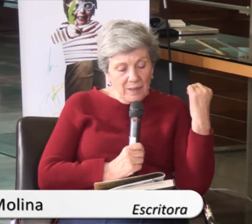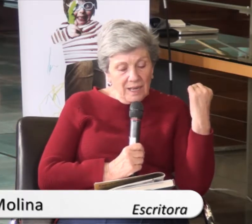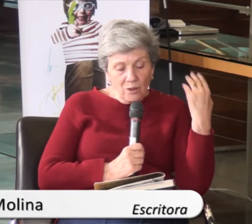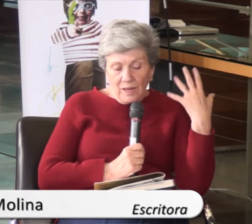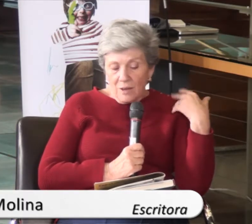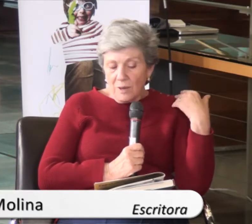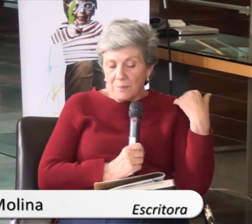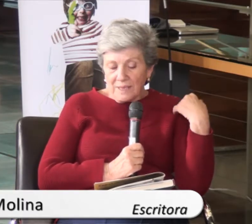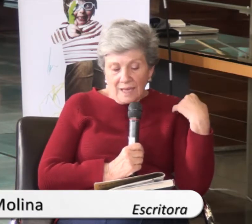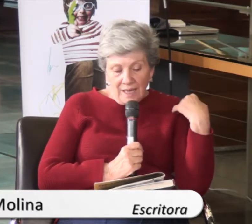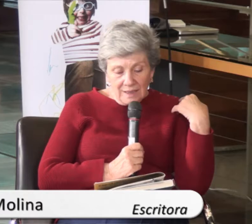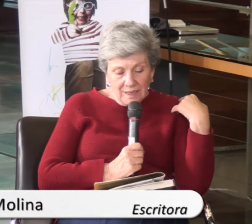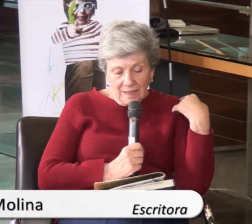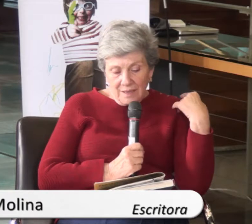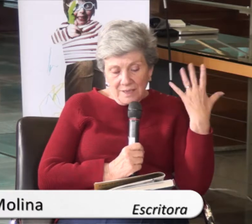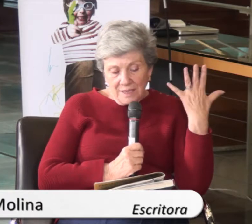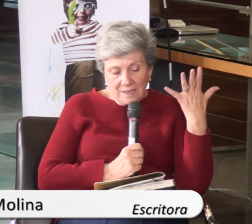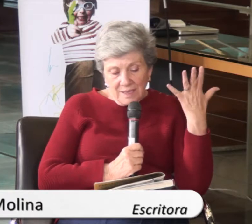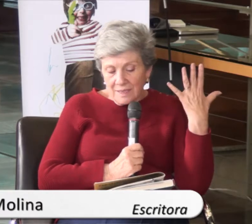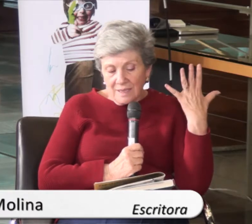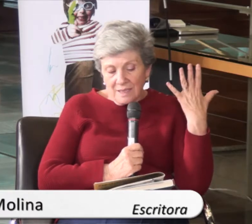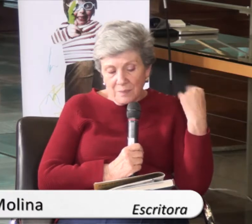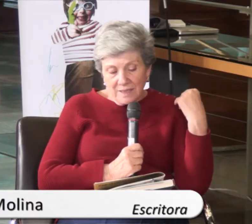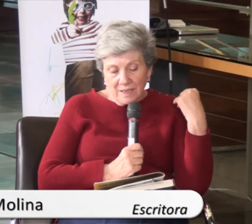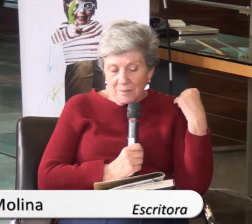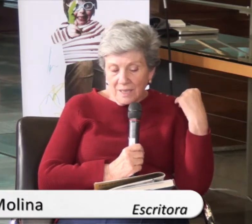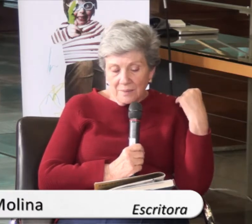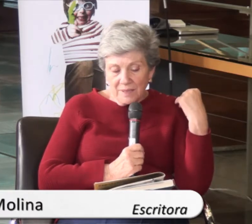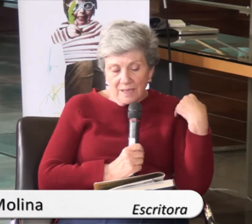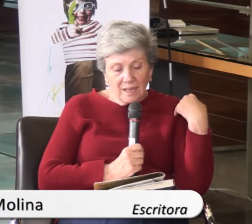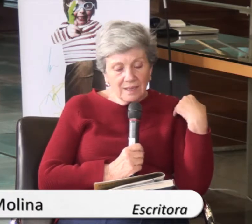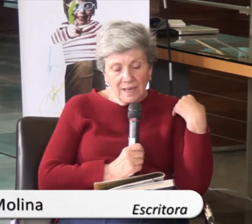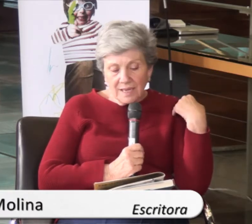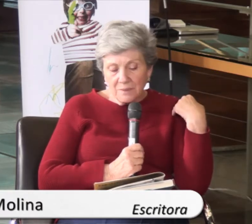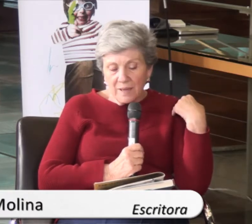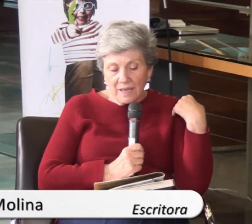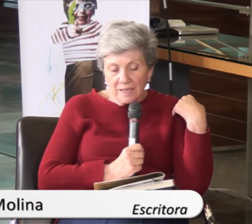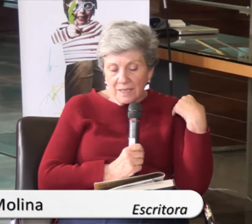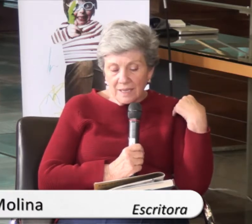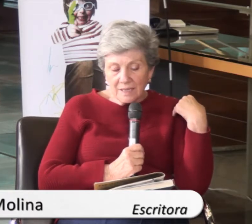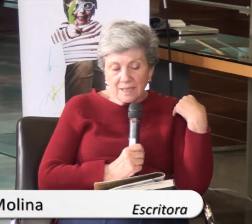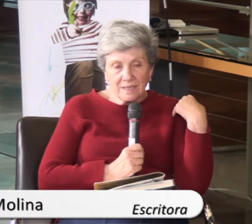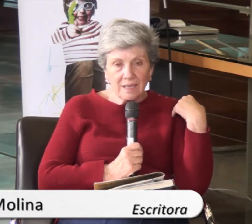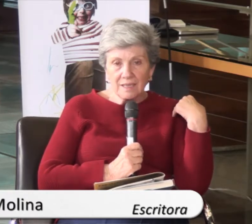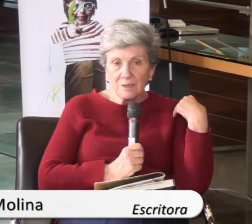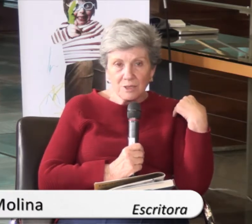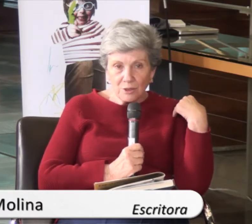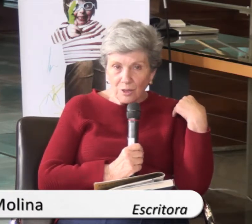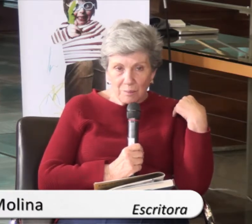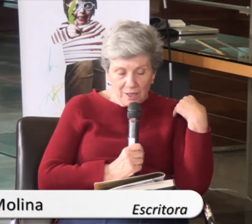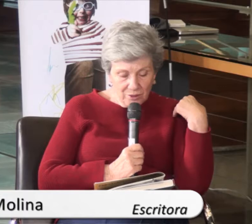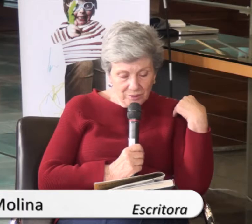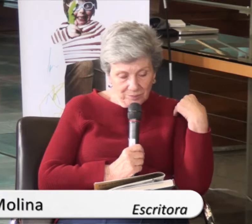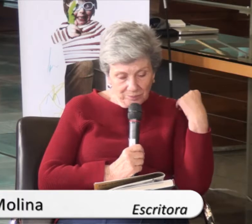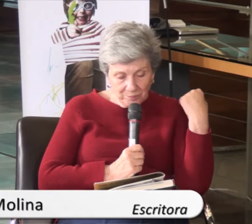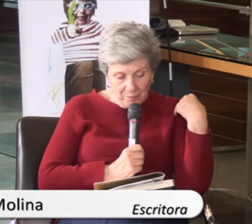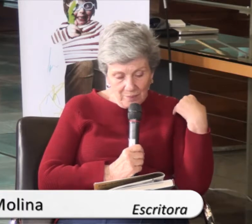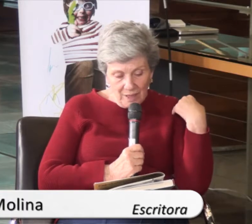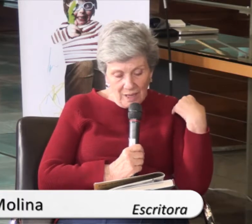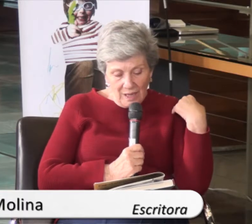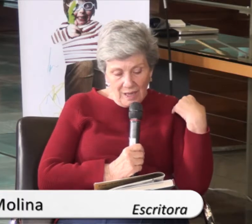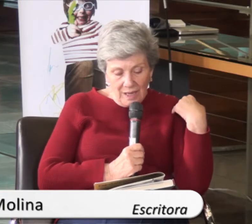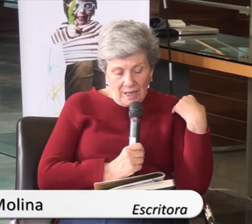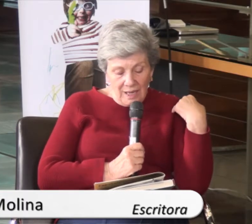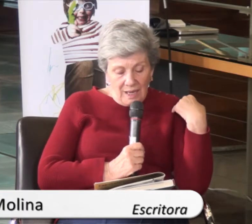que para lograr una meta grande a veces es indispensable dividirla en tareas pequeñitas que sean de nuestro tamaño